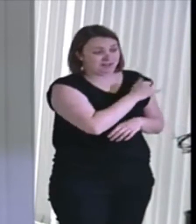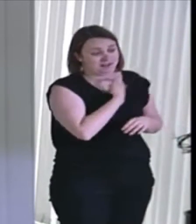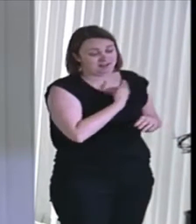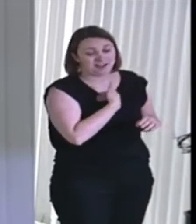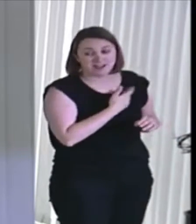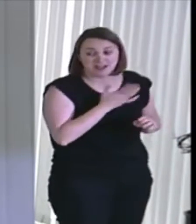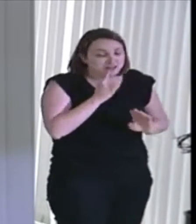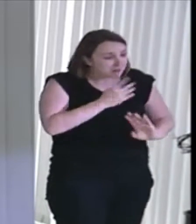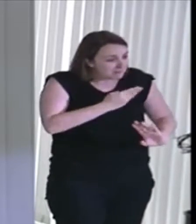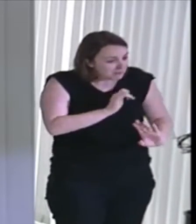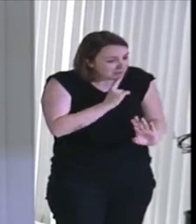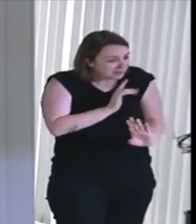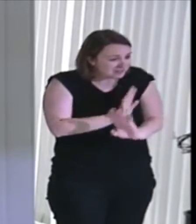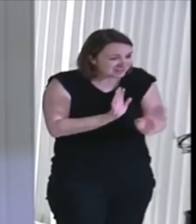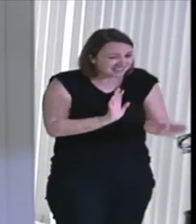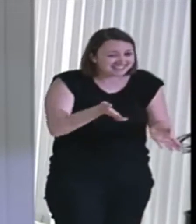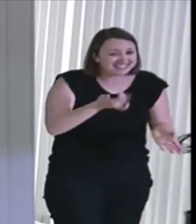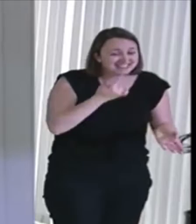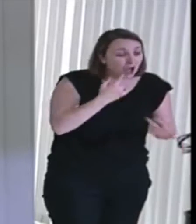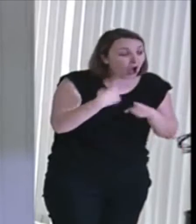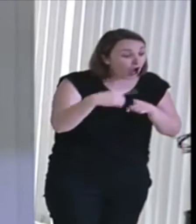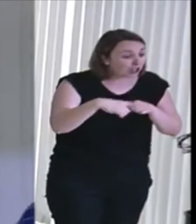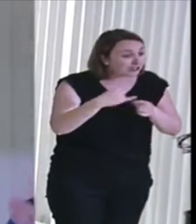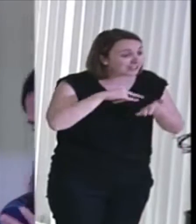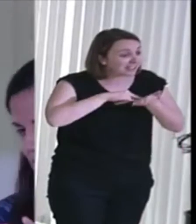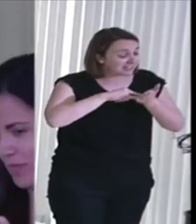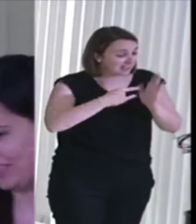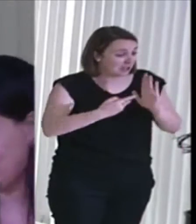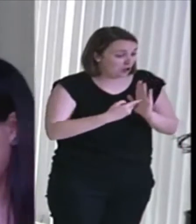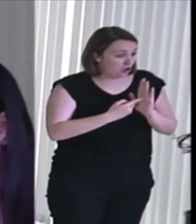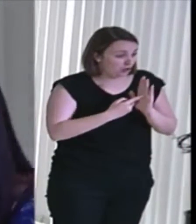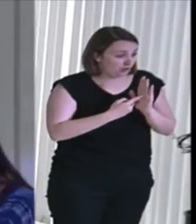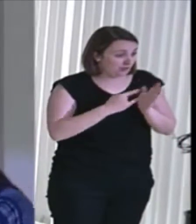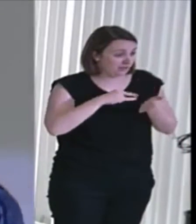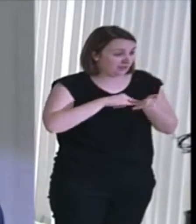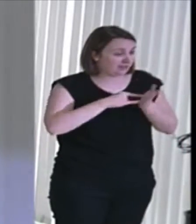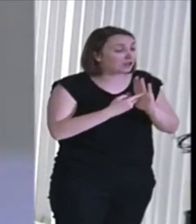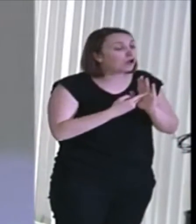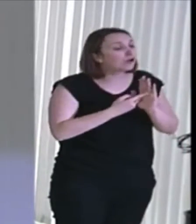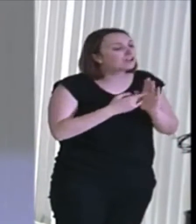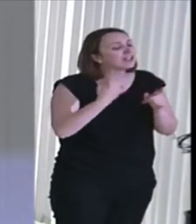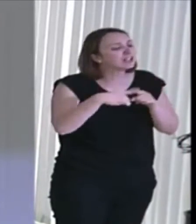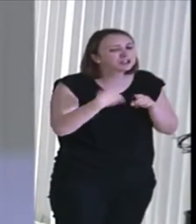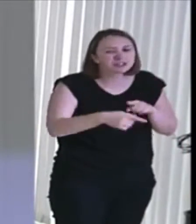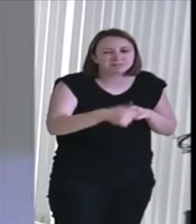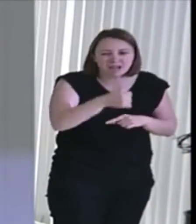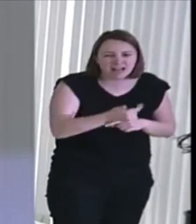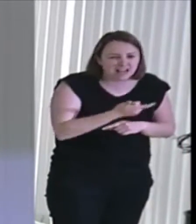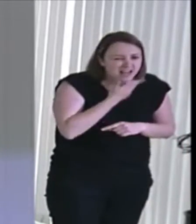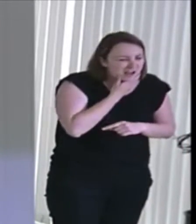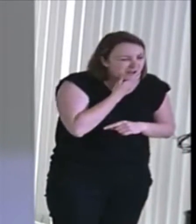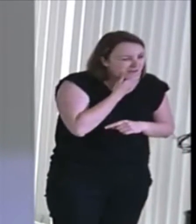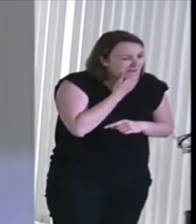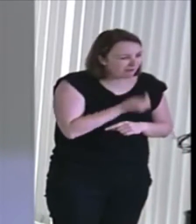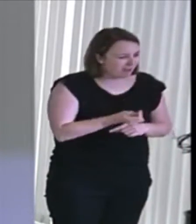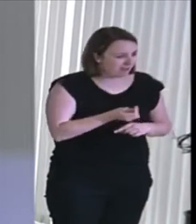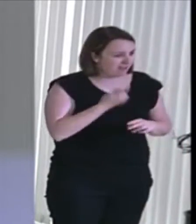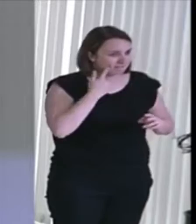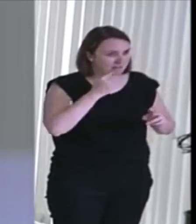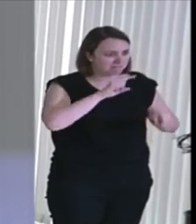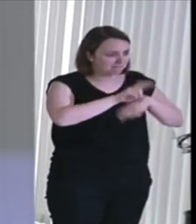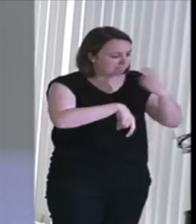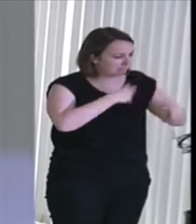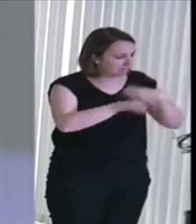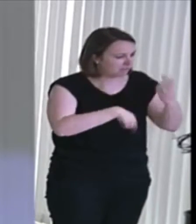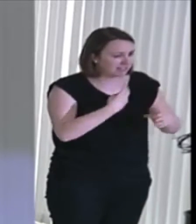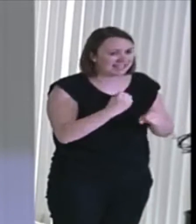momento. No lo ha echado por tierra, porque además quería decir una cosa, de hecho la tecnología o partes para aprender tecnología es de las cosas más fáciles de reciclarte enseguida y entrar